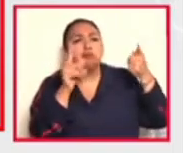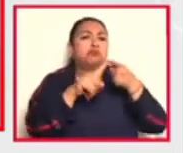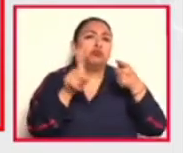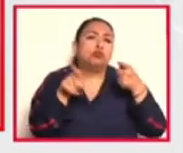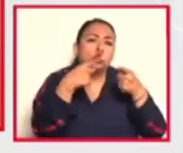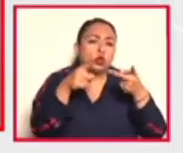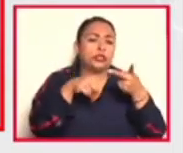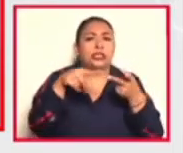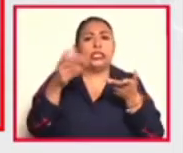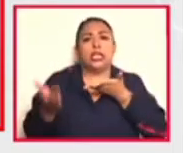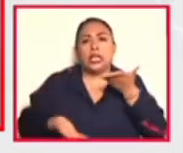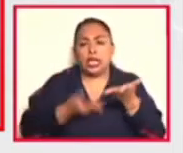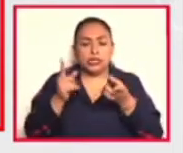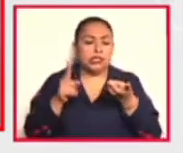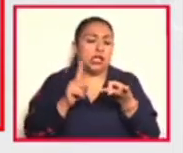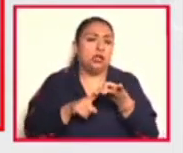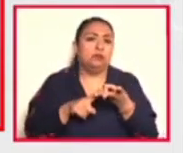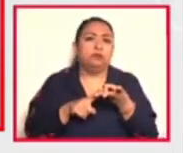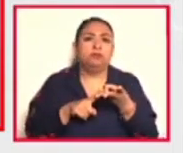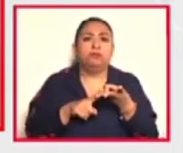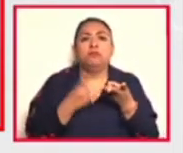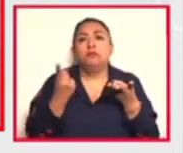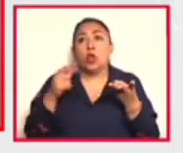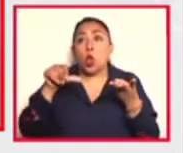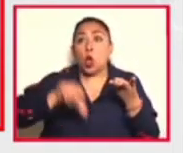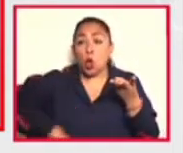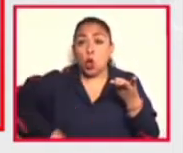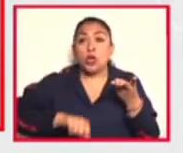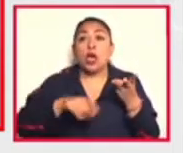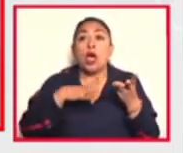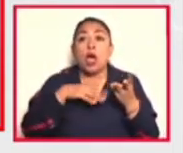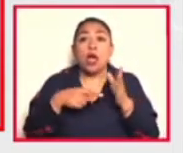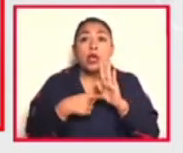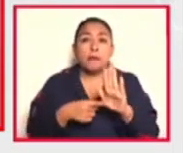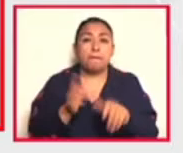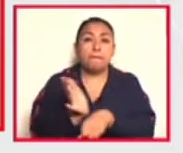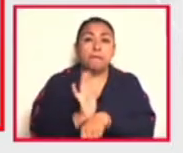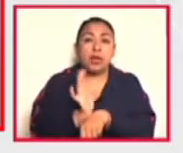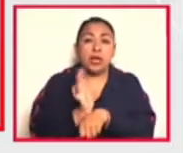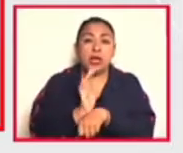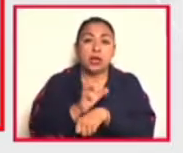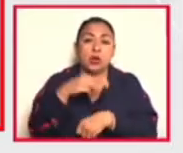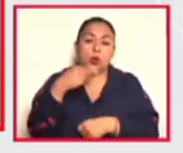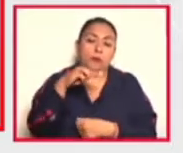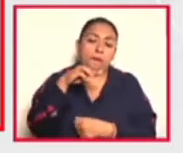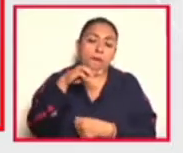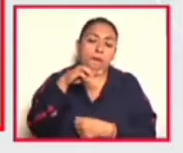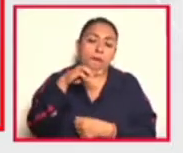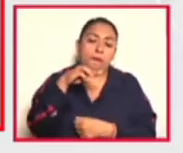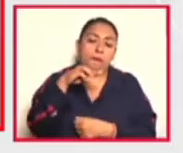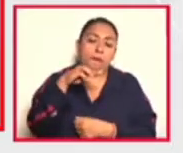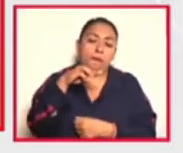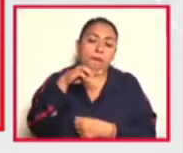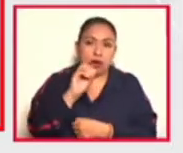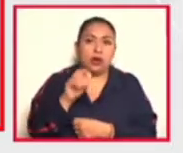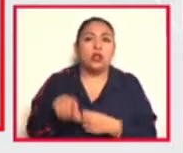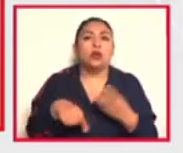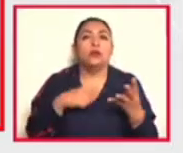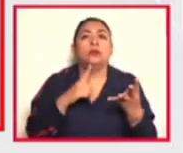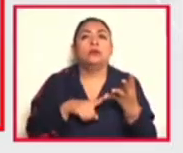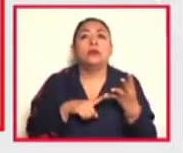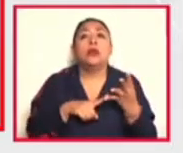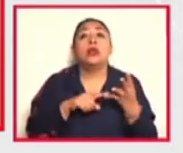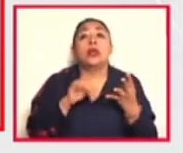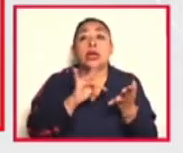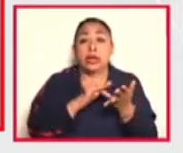danza. Hoy estamos proyectando la película de Macario durante las 24 horas gracias a